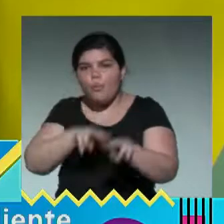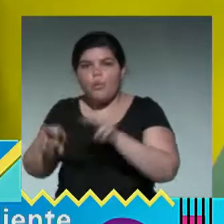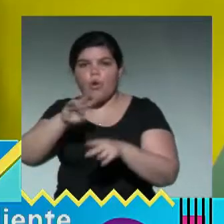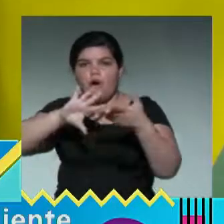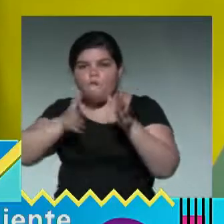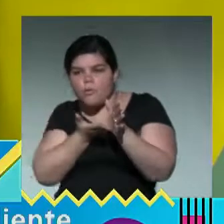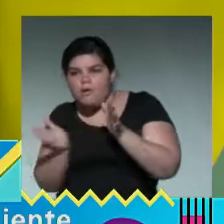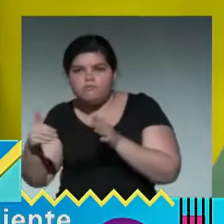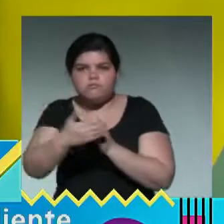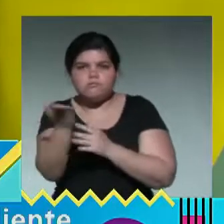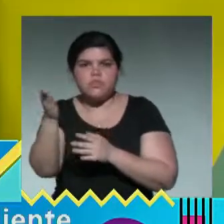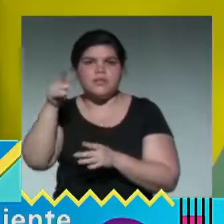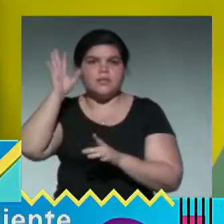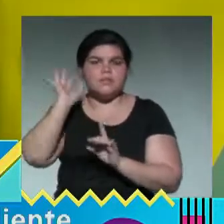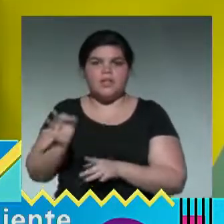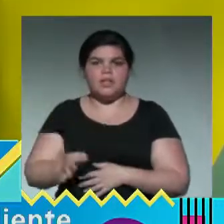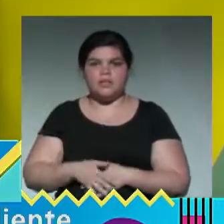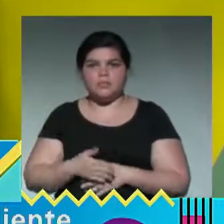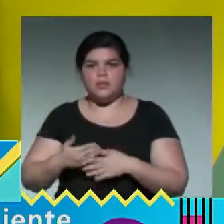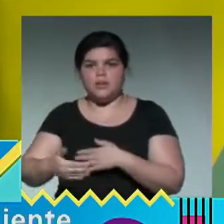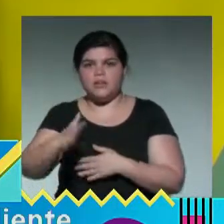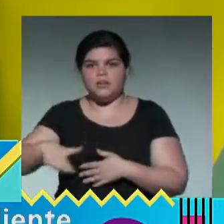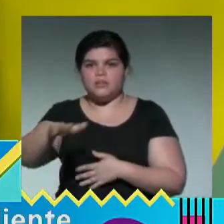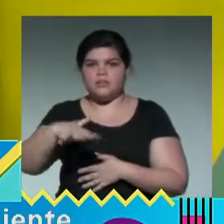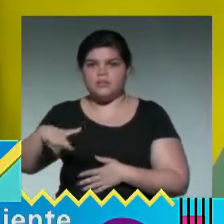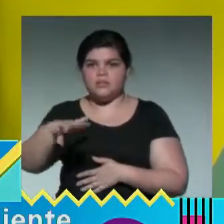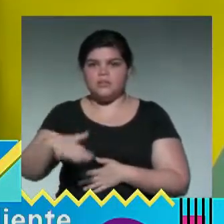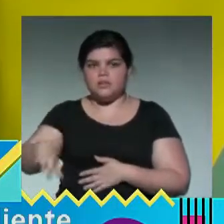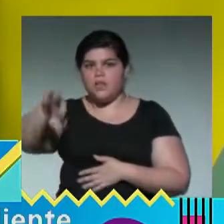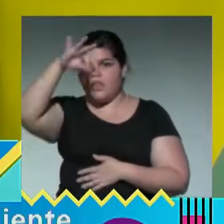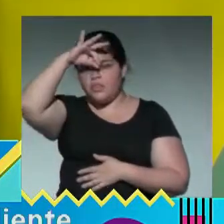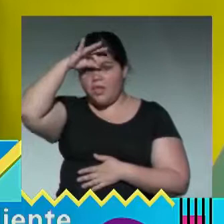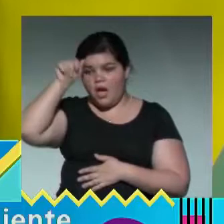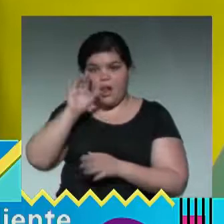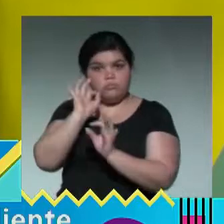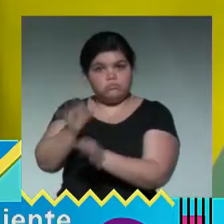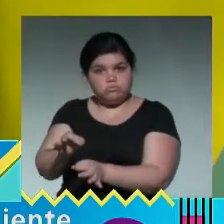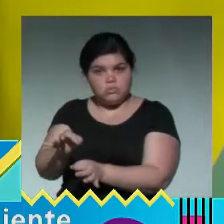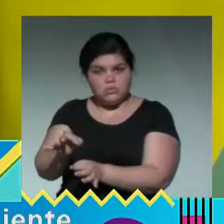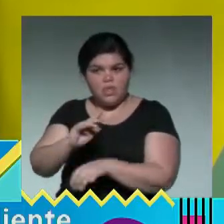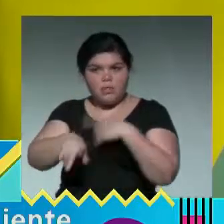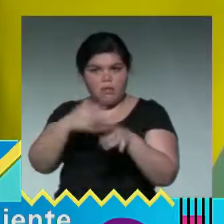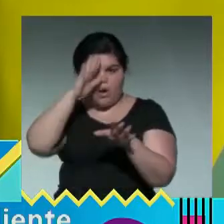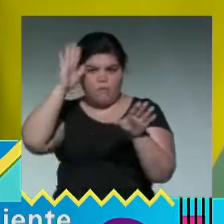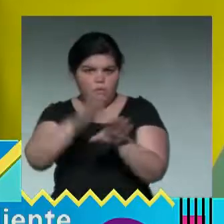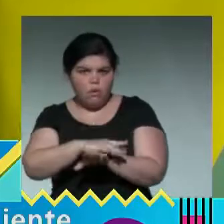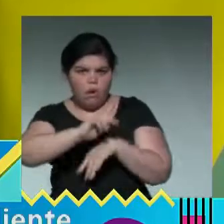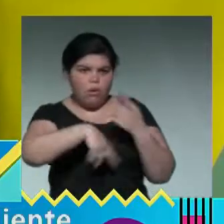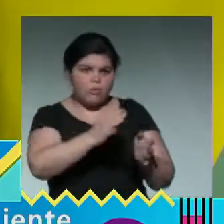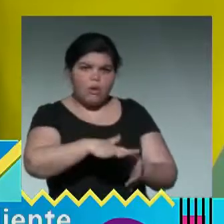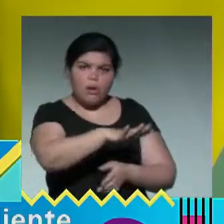llegar hacia las Indias, como le llamaban, o hacia la India, te encuentras con un continente, con una